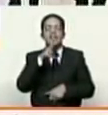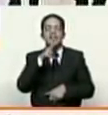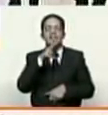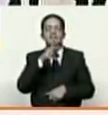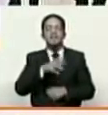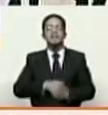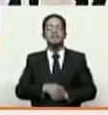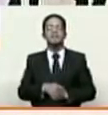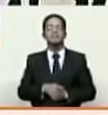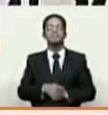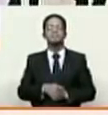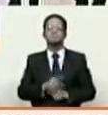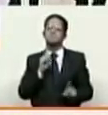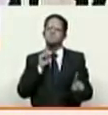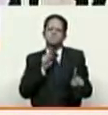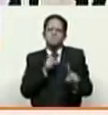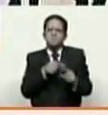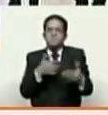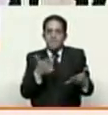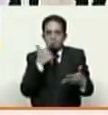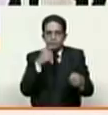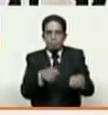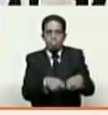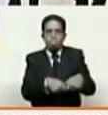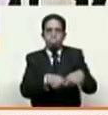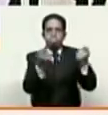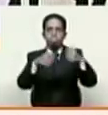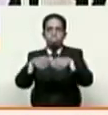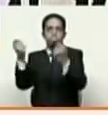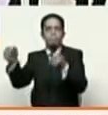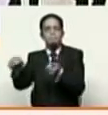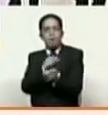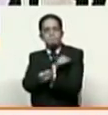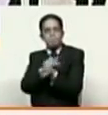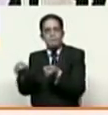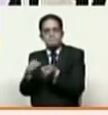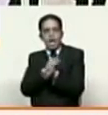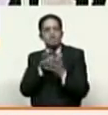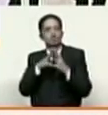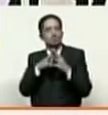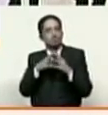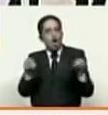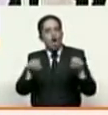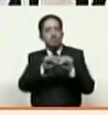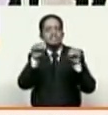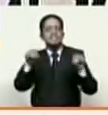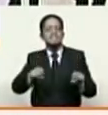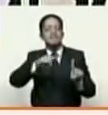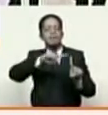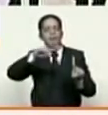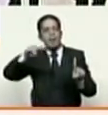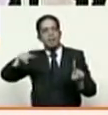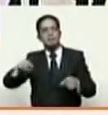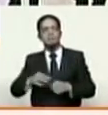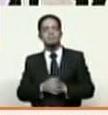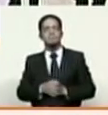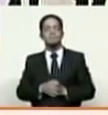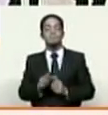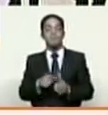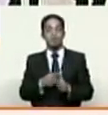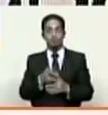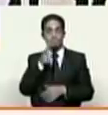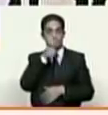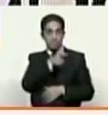a destruir el sistema de generación y de transmisión del sistema eléctrico nacional. Y ha sido junto a los trabajadores de